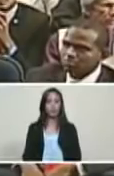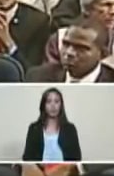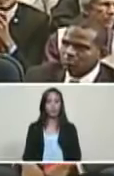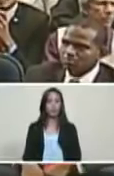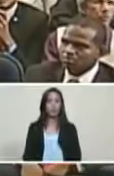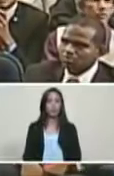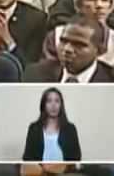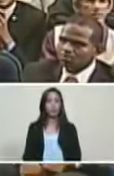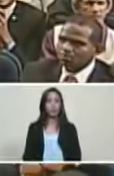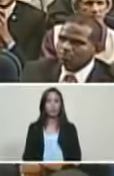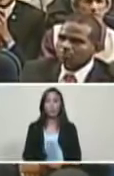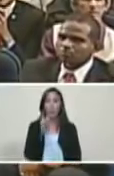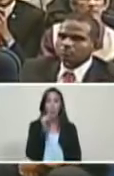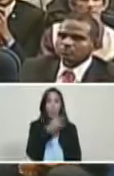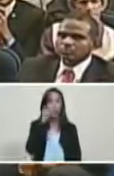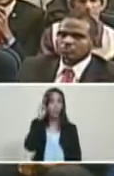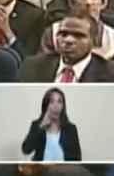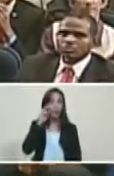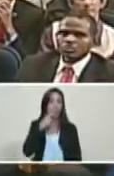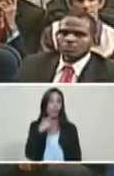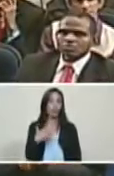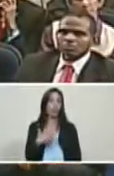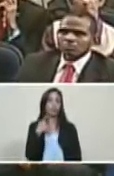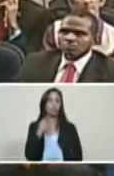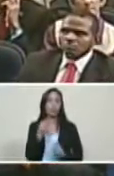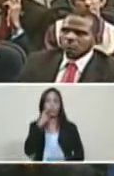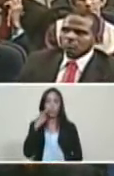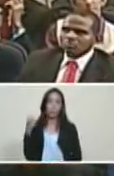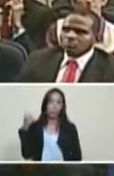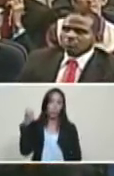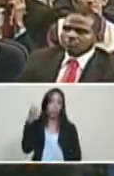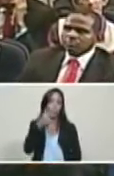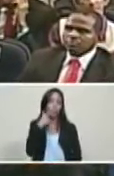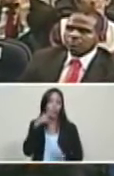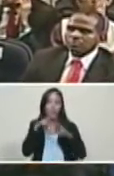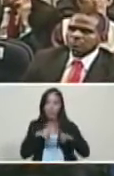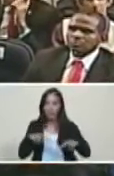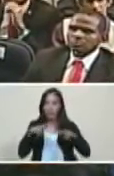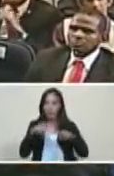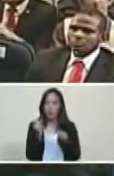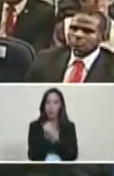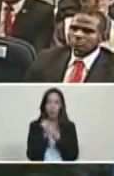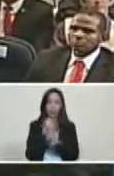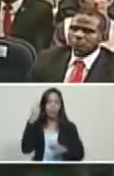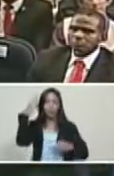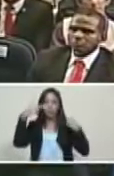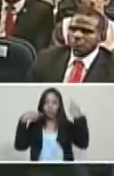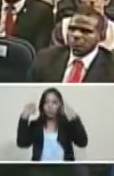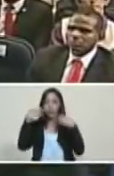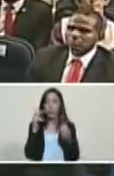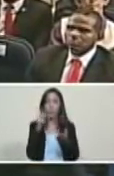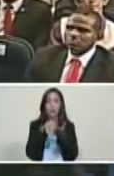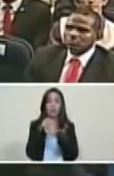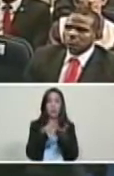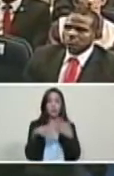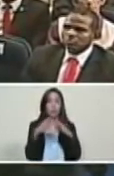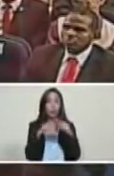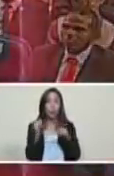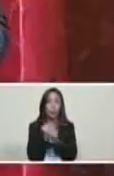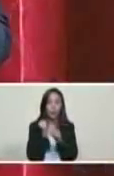Un gran educador también de la investigación-acción, de la reflexión-acción, de la participación-acción.